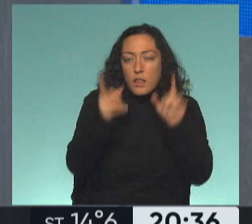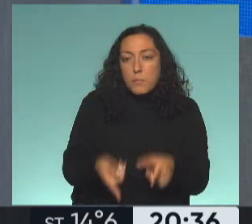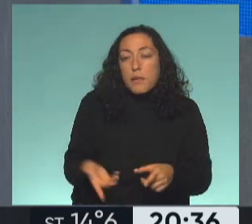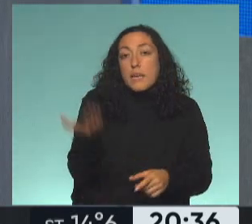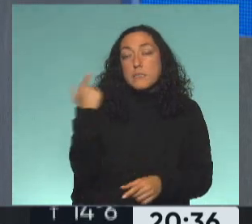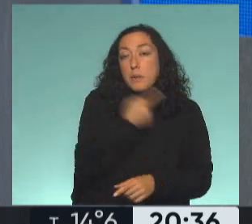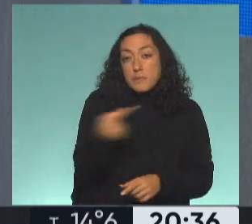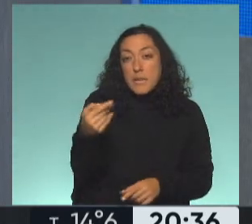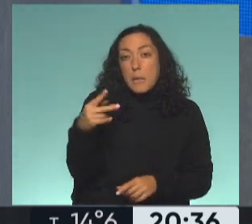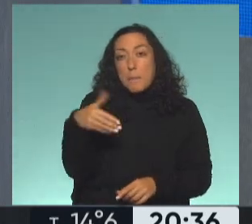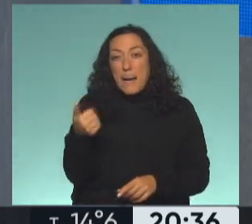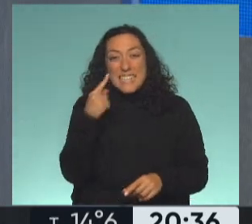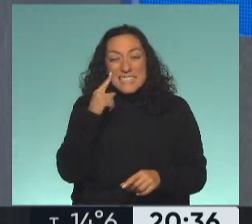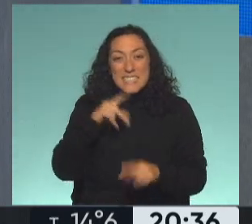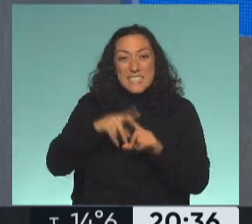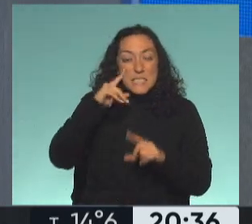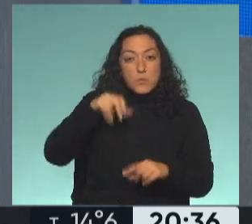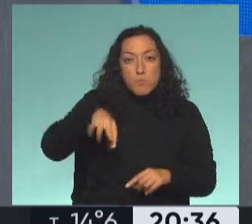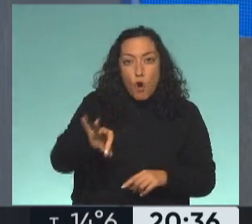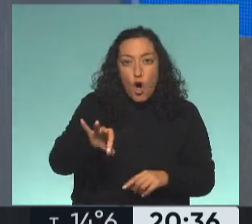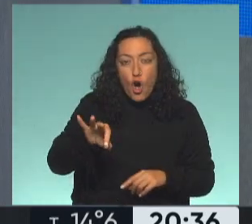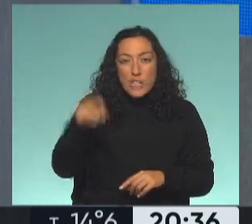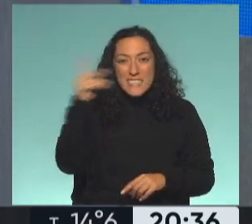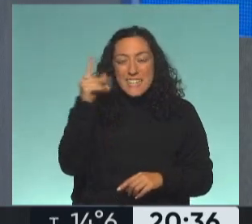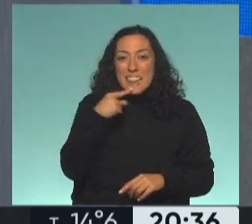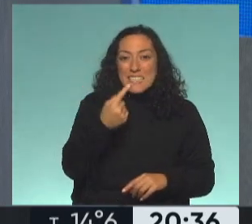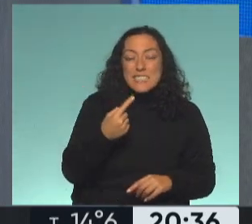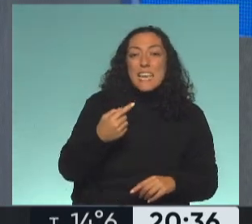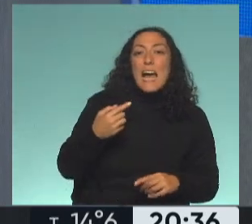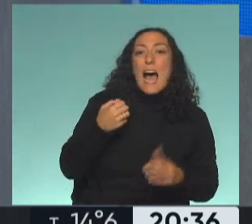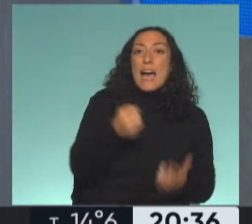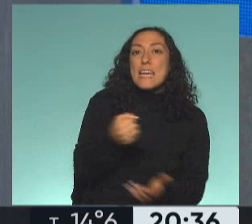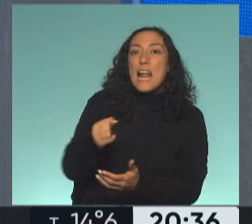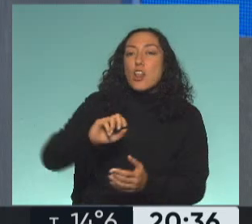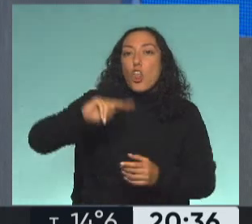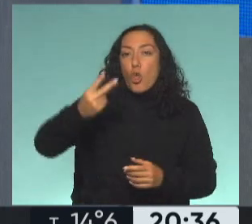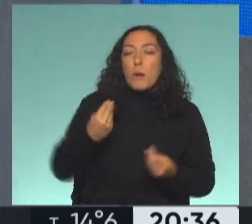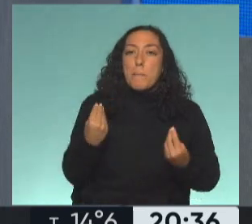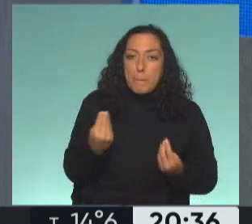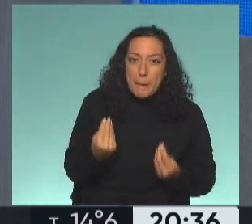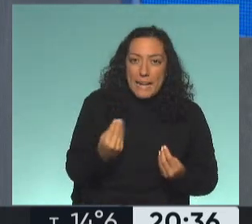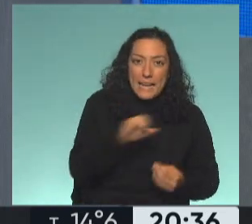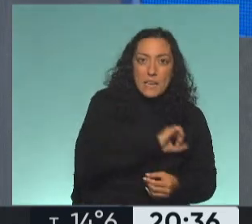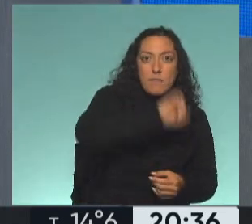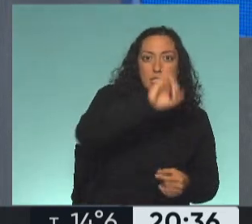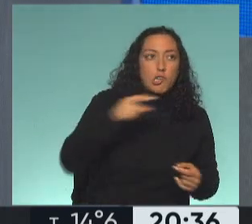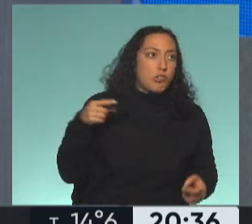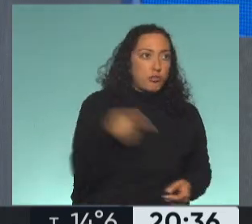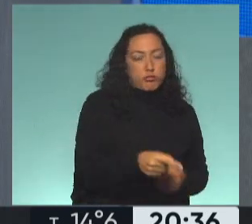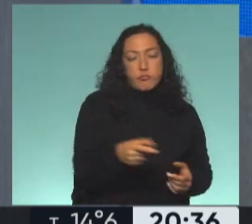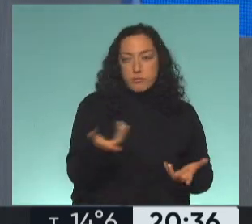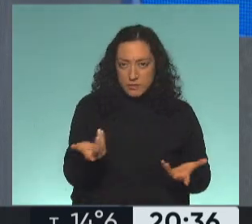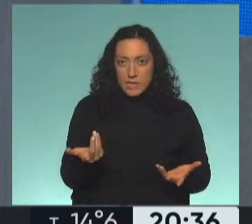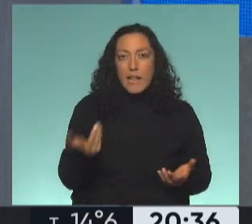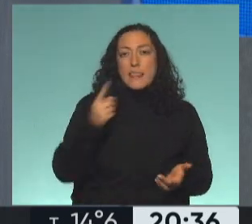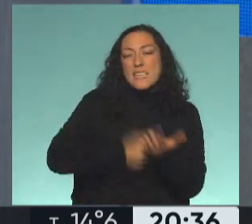Máximo Kirchner también le agregó doble aguinaldo. Sería una batería de 3 medidas para combatir esta inflación estructural. ¿Cómo